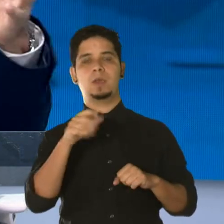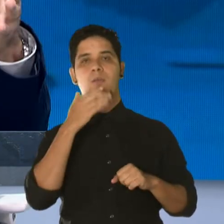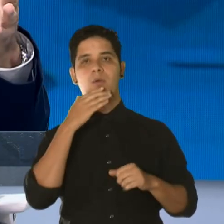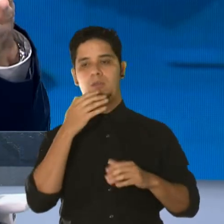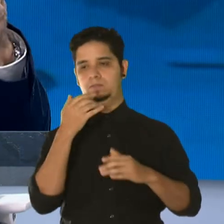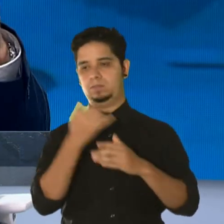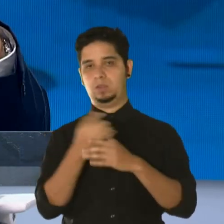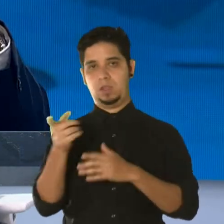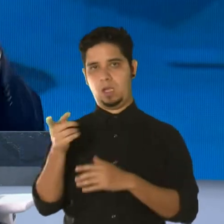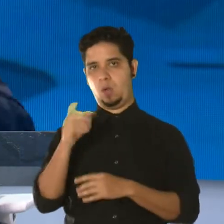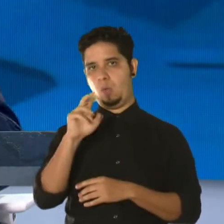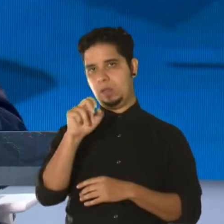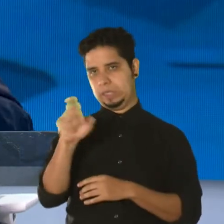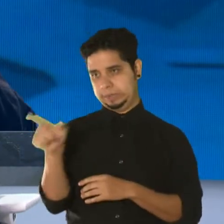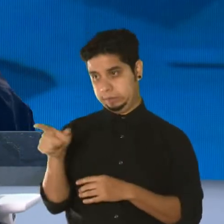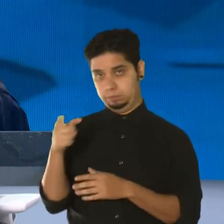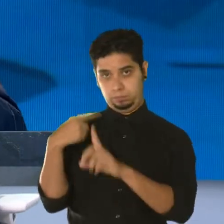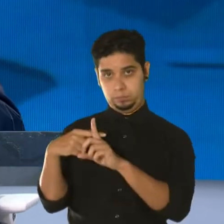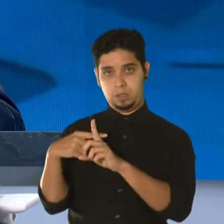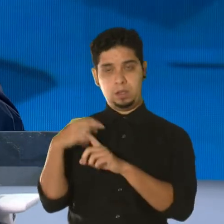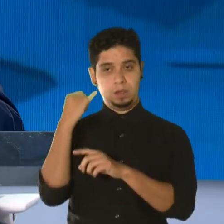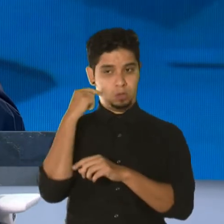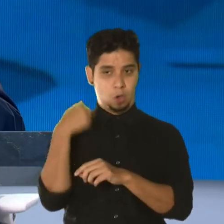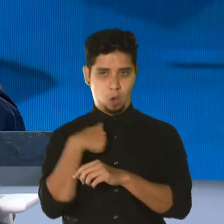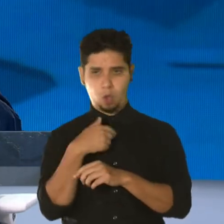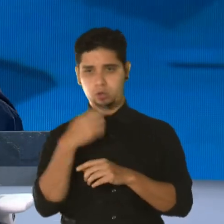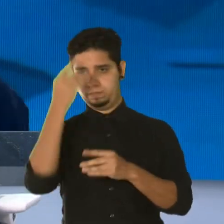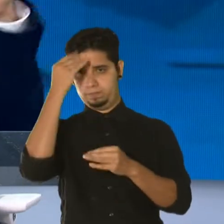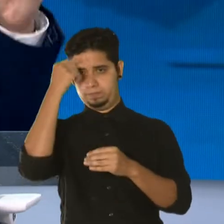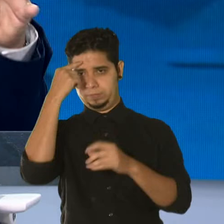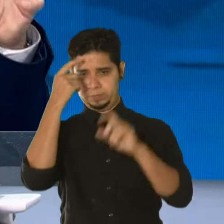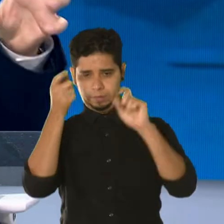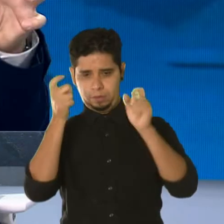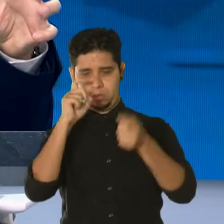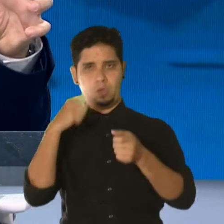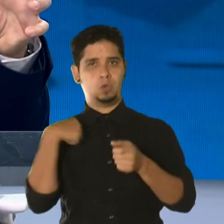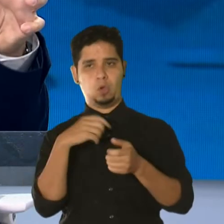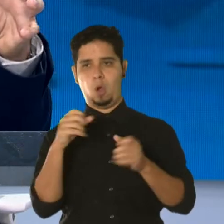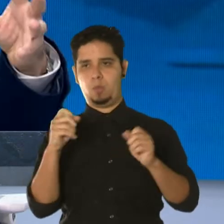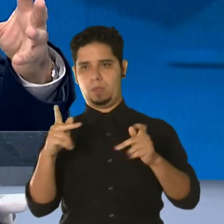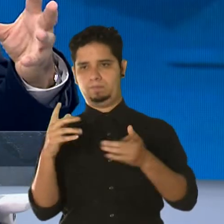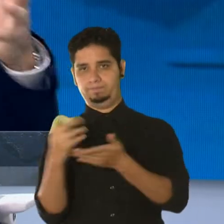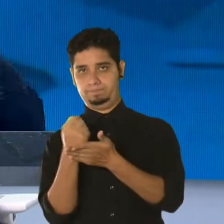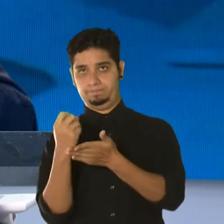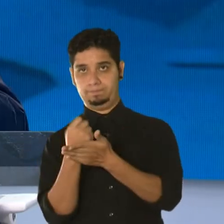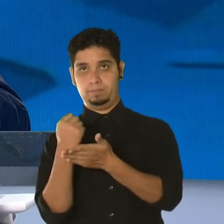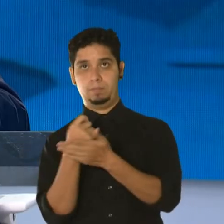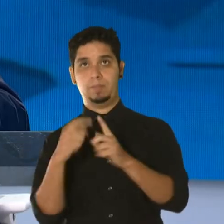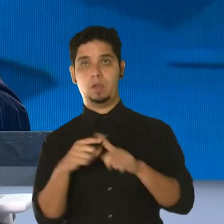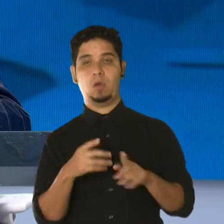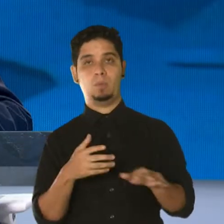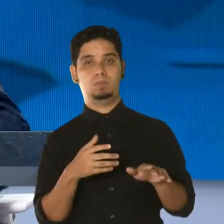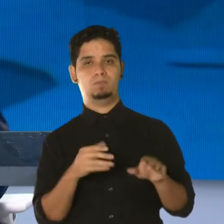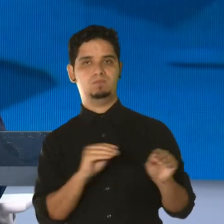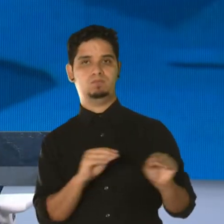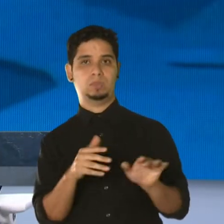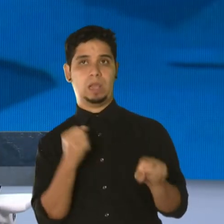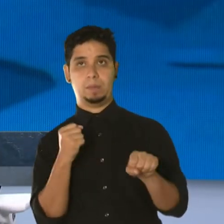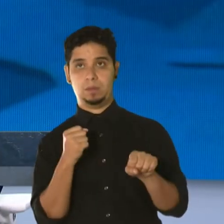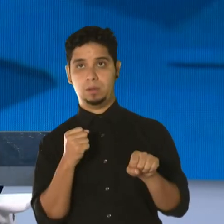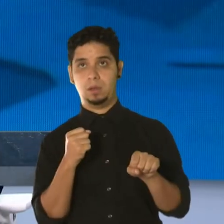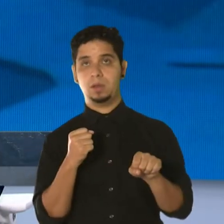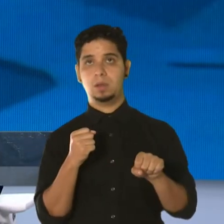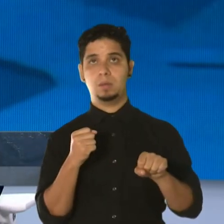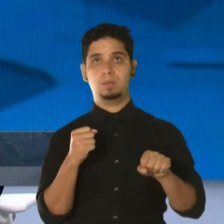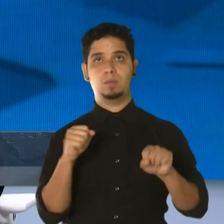Walter, en el sentido de que si nos adaptamos, si nos reajustamos, si podemos aprovechar oportunidades, pero claro, es moverse rápido, podría haber